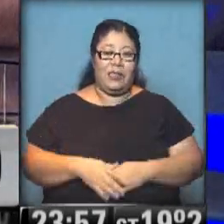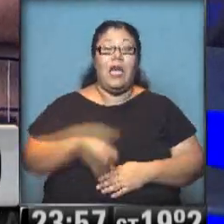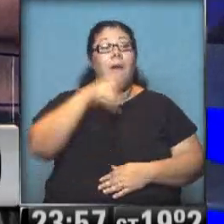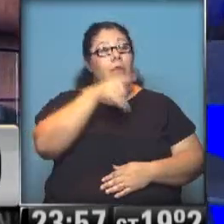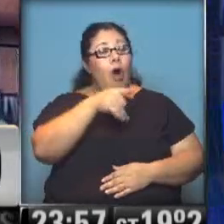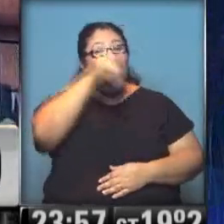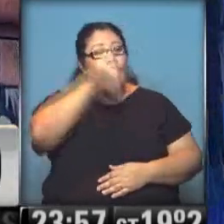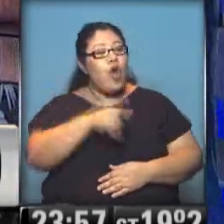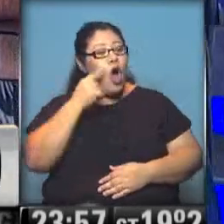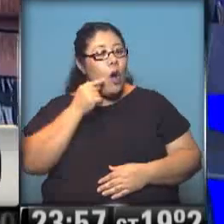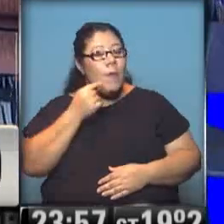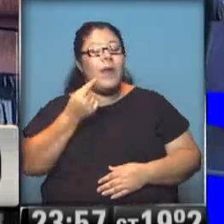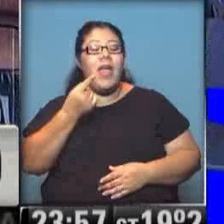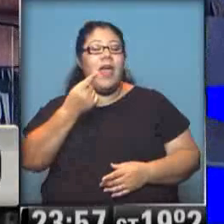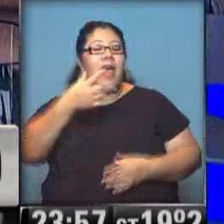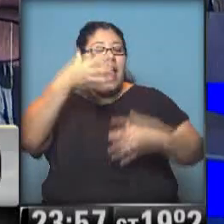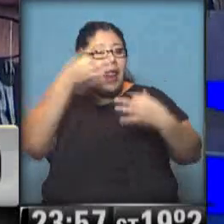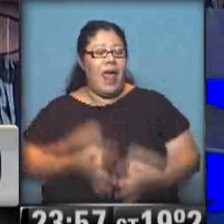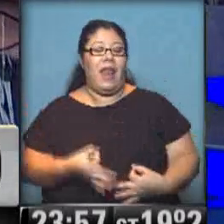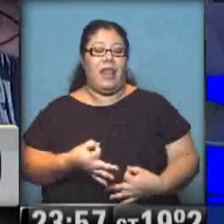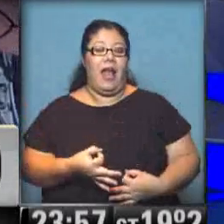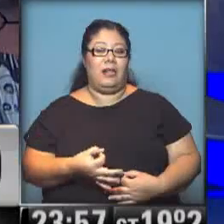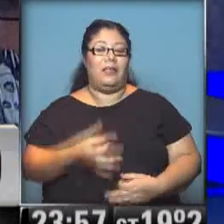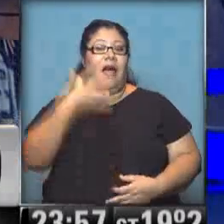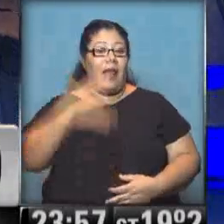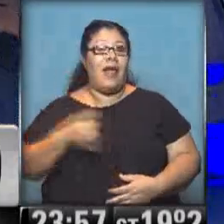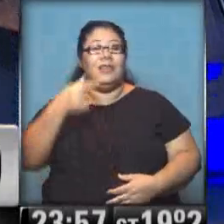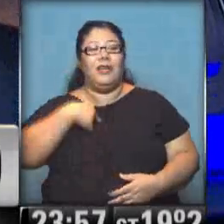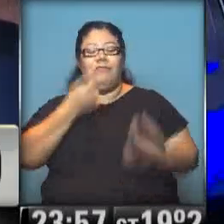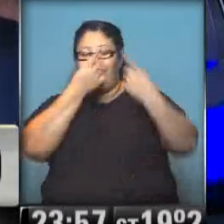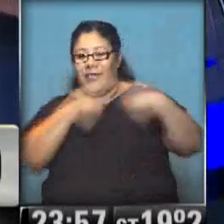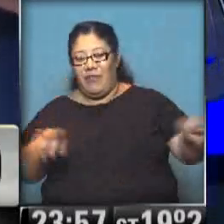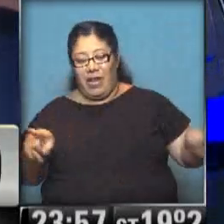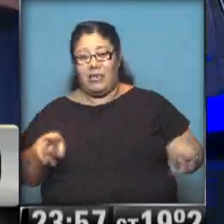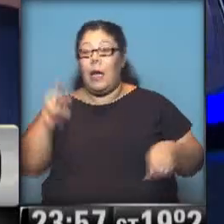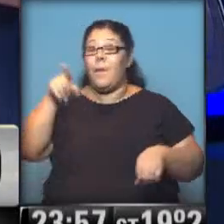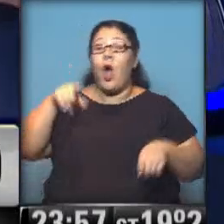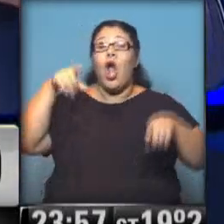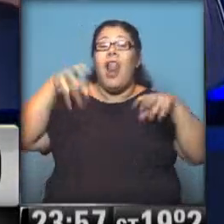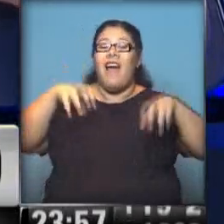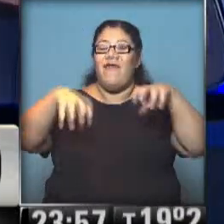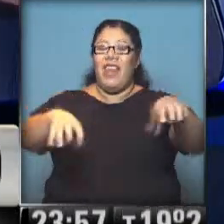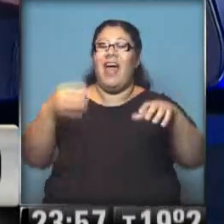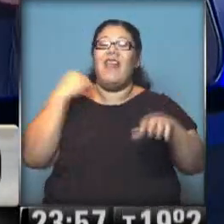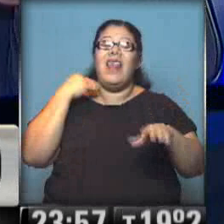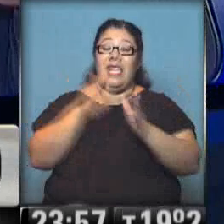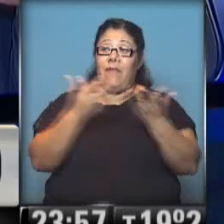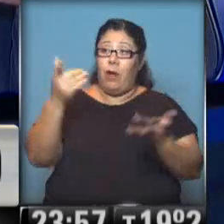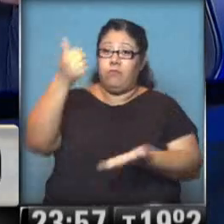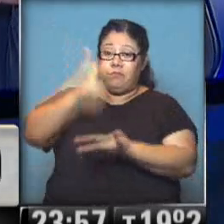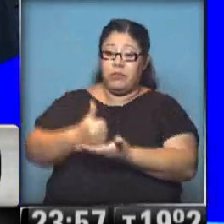realidad. Sí. Lo mío es la irrealidad. Bien. Estuviste en la Feria del Libro, que es bastante real, por ponerle un contexto, sí, a las palabras. Sí,